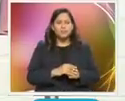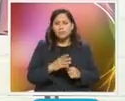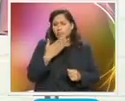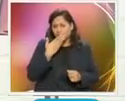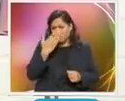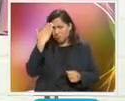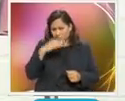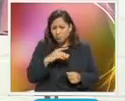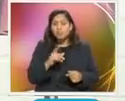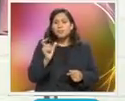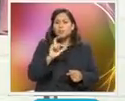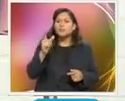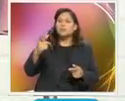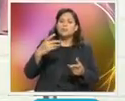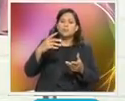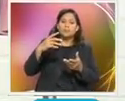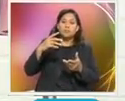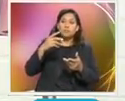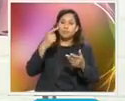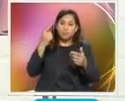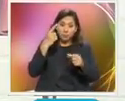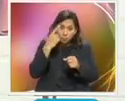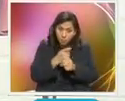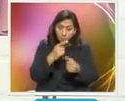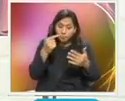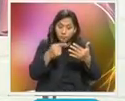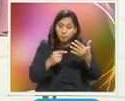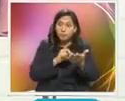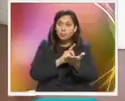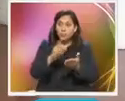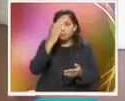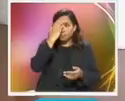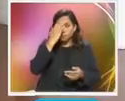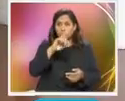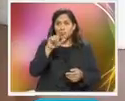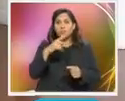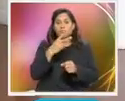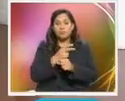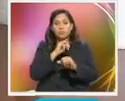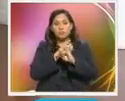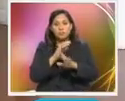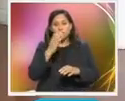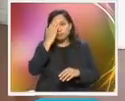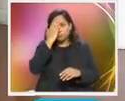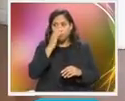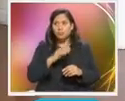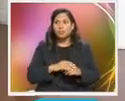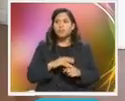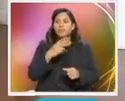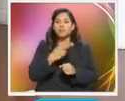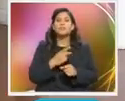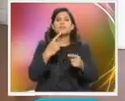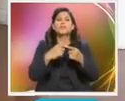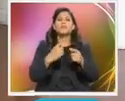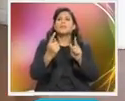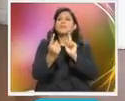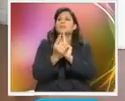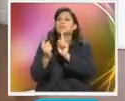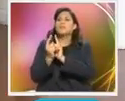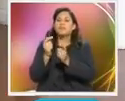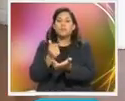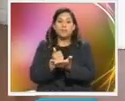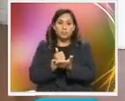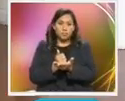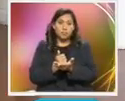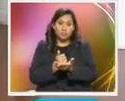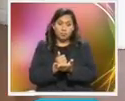acosados. Totalmente. Primero, para eso tienes que conocer tus derechos, entonces la información es la clave. Muy bien. Lo segundo, a quiénes puedes recurrir. Eso.